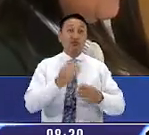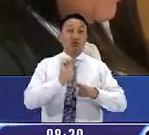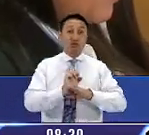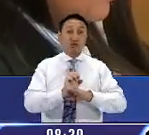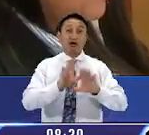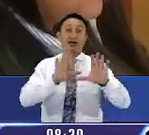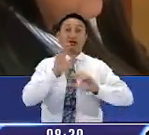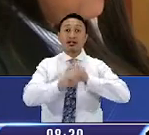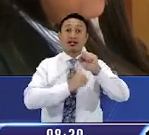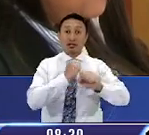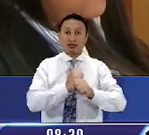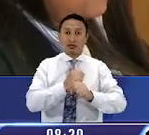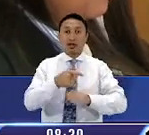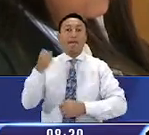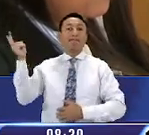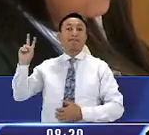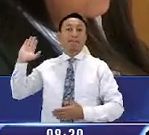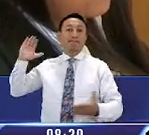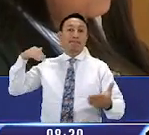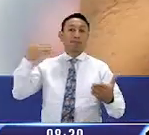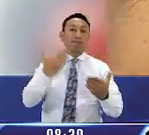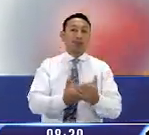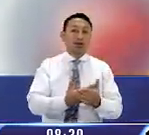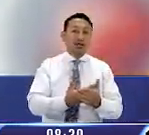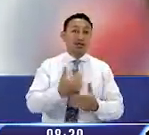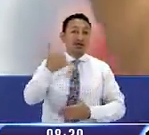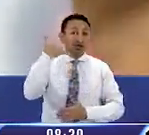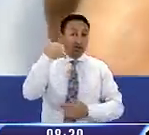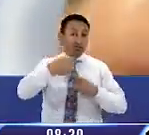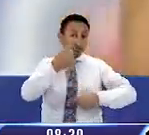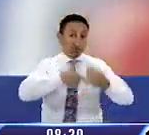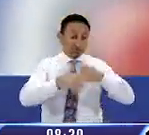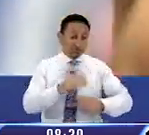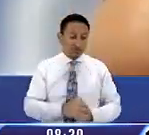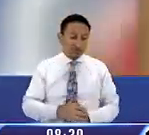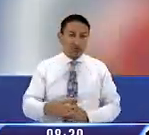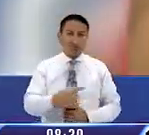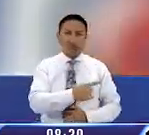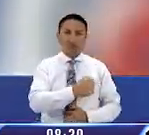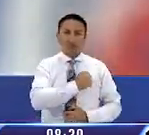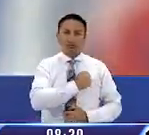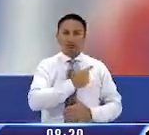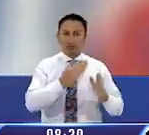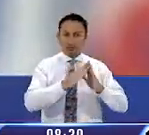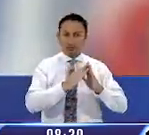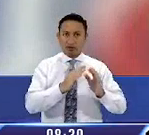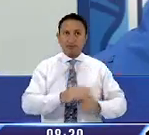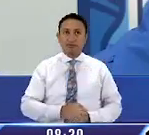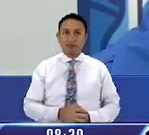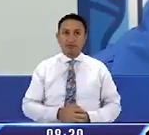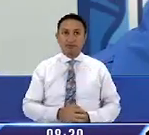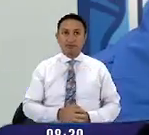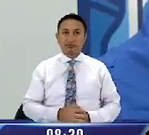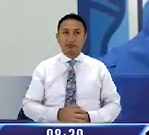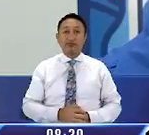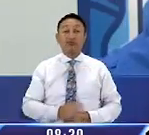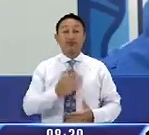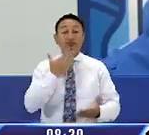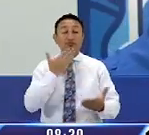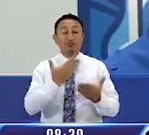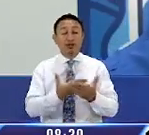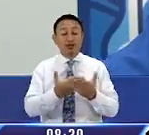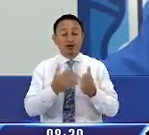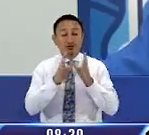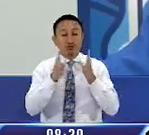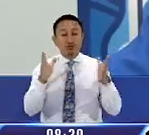desde Venezuela. Vende accesorios para celulares, con lo que también mantiene a su familia. Un agradecimiento inmenso, de